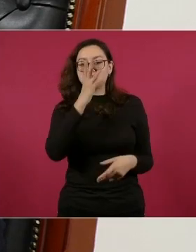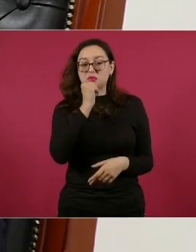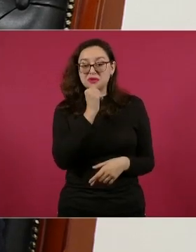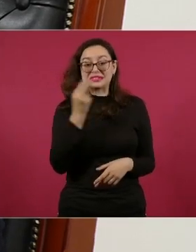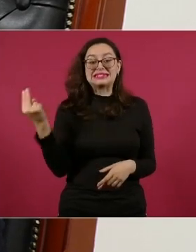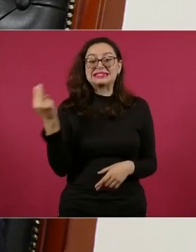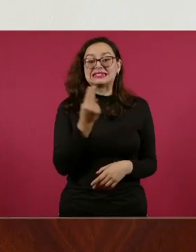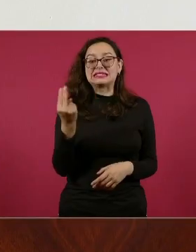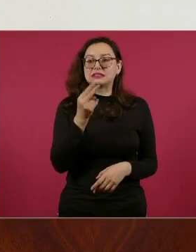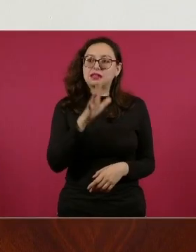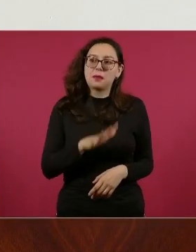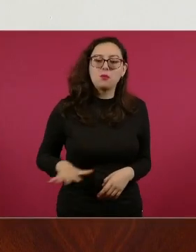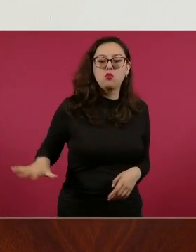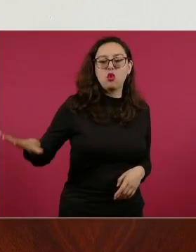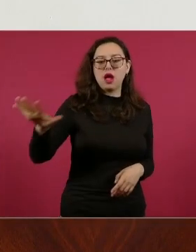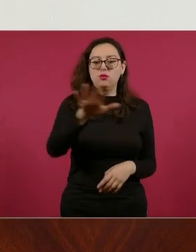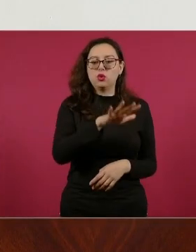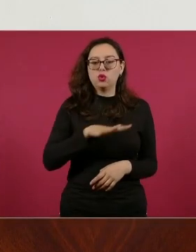El mejor método